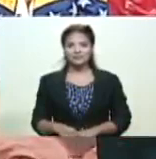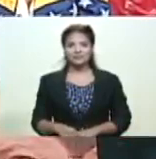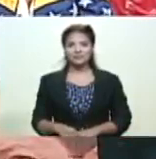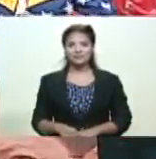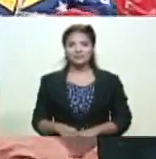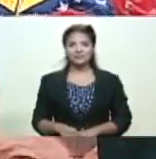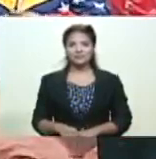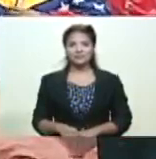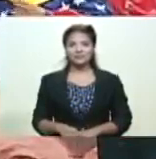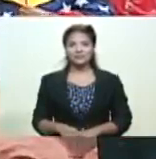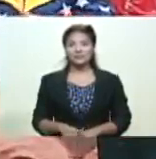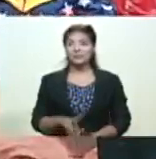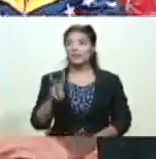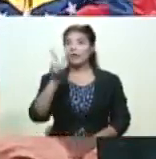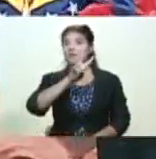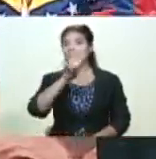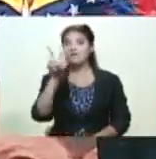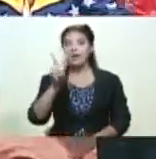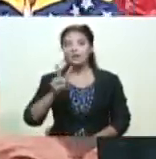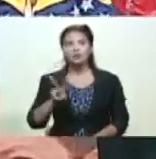Ha dado ejemplo.